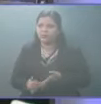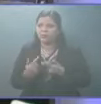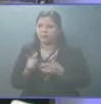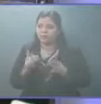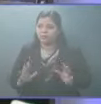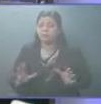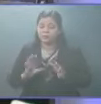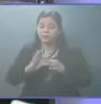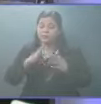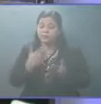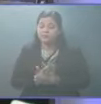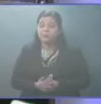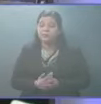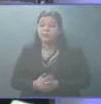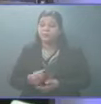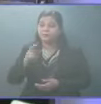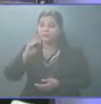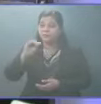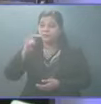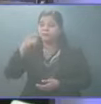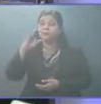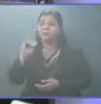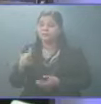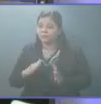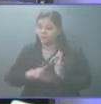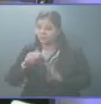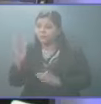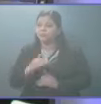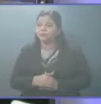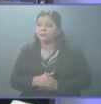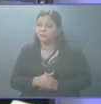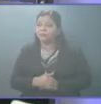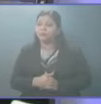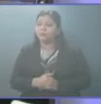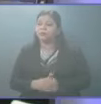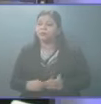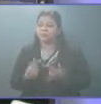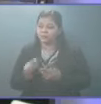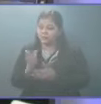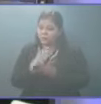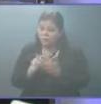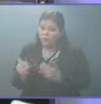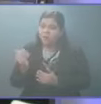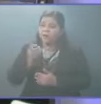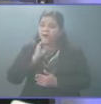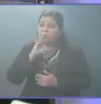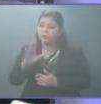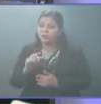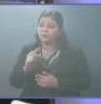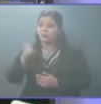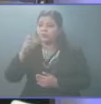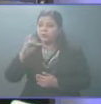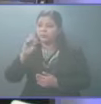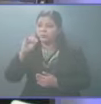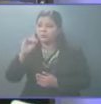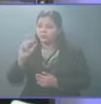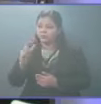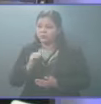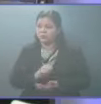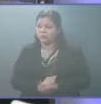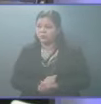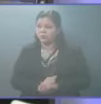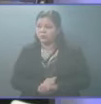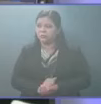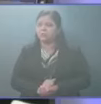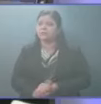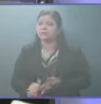punto de vista biológico, lo que el gerontólogo hace es algo que se llama gerontología de enlace. La gerontología